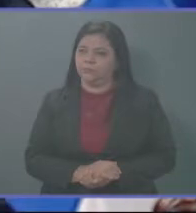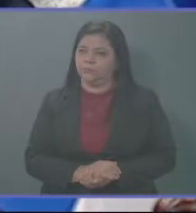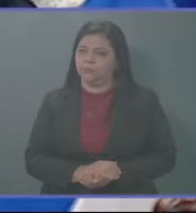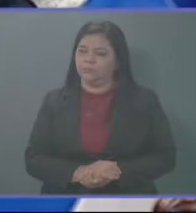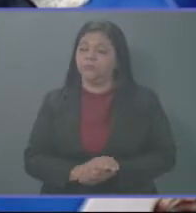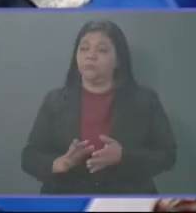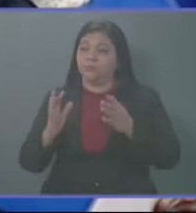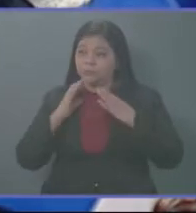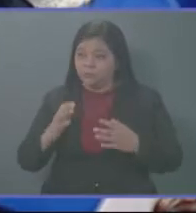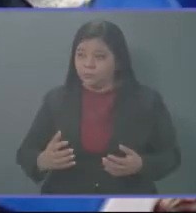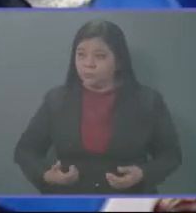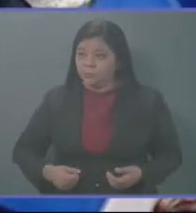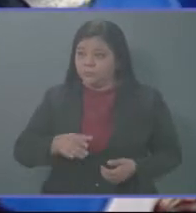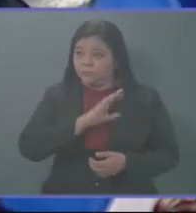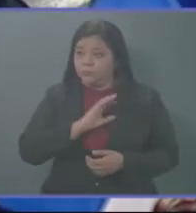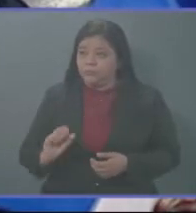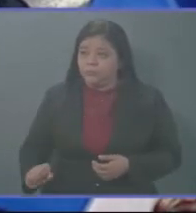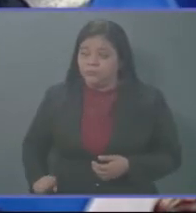El gobierno de la República